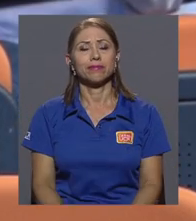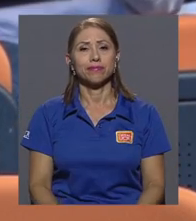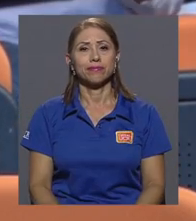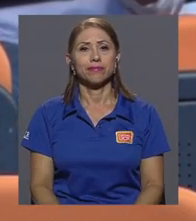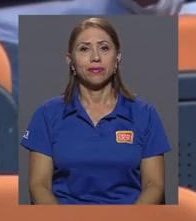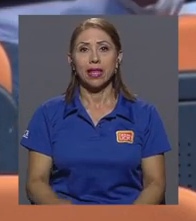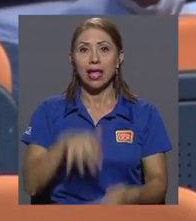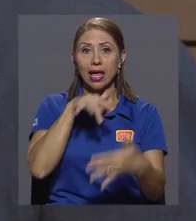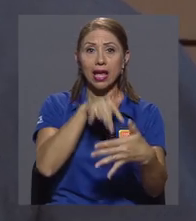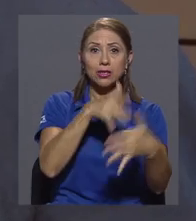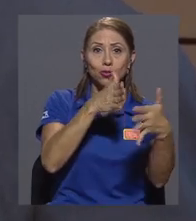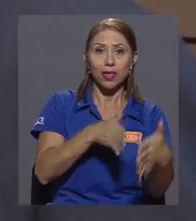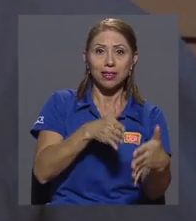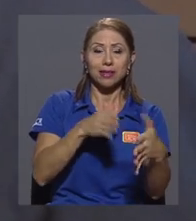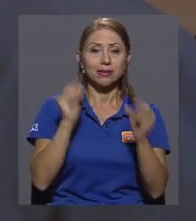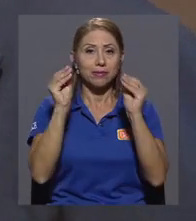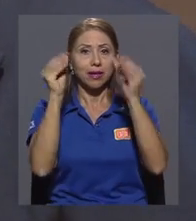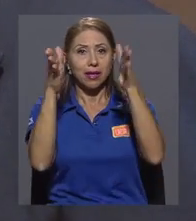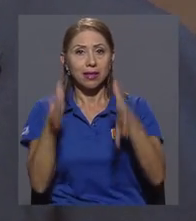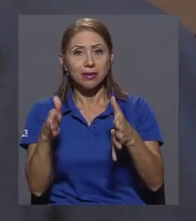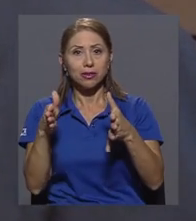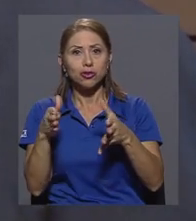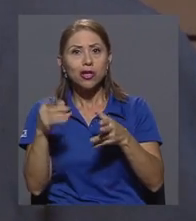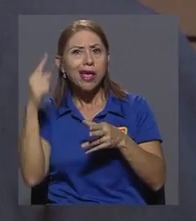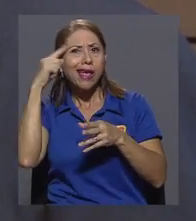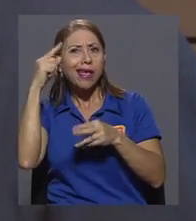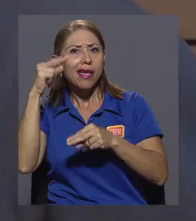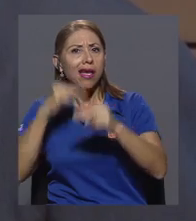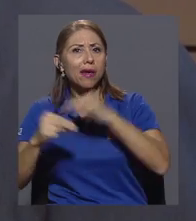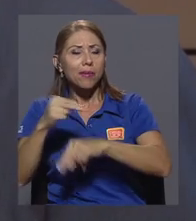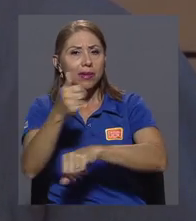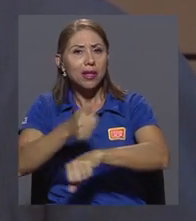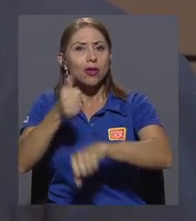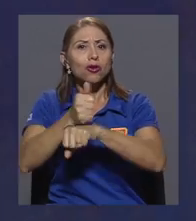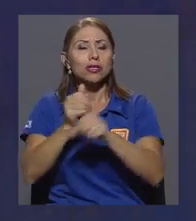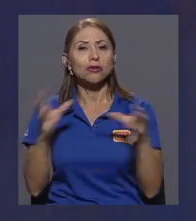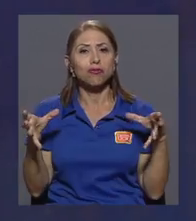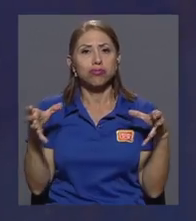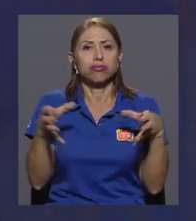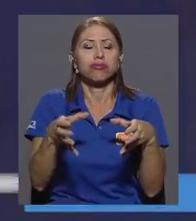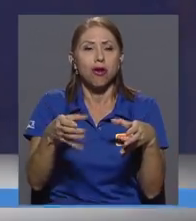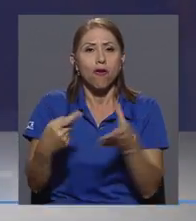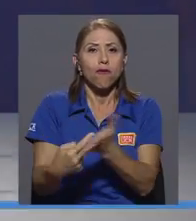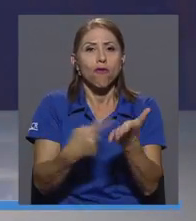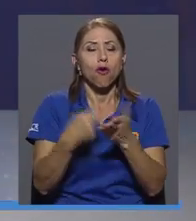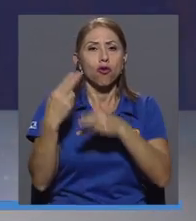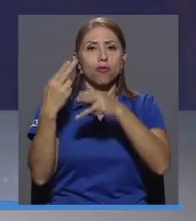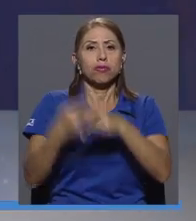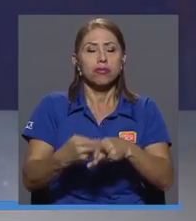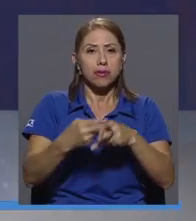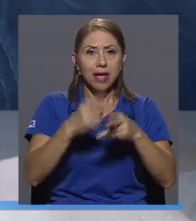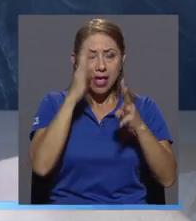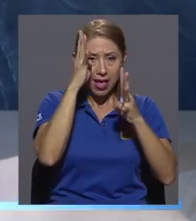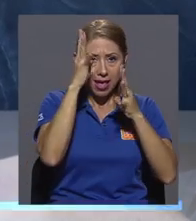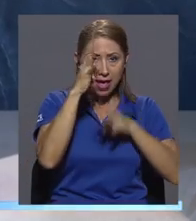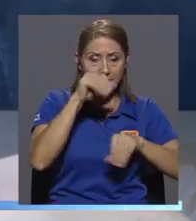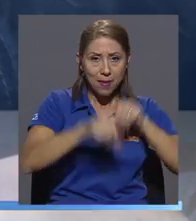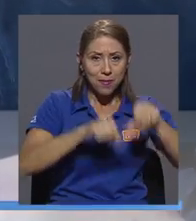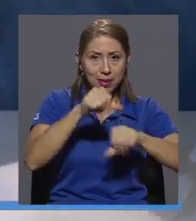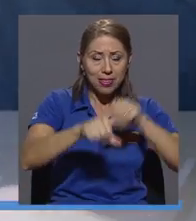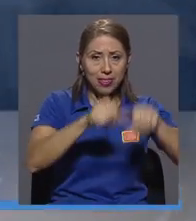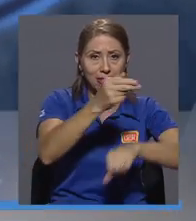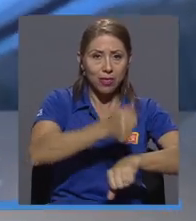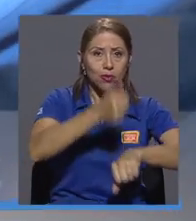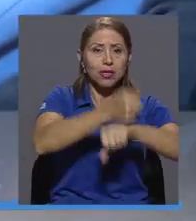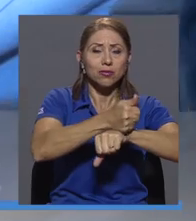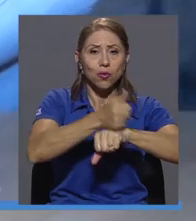estudiantes académicos y emprendedores formaron parte del foro denominado emprendedurismo innovación y productividad en